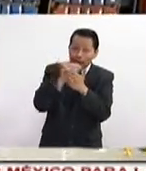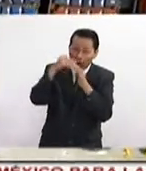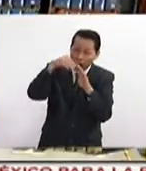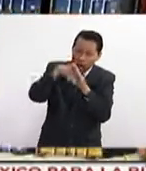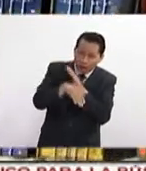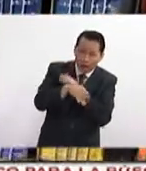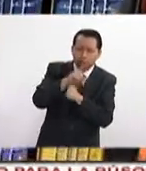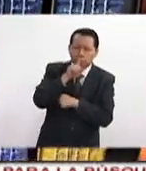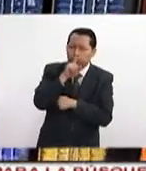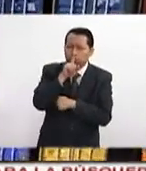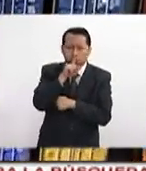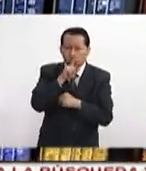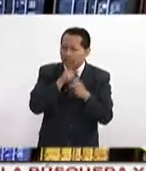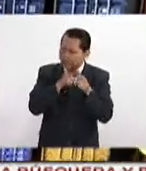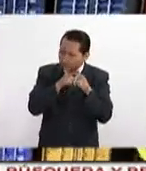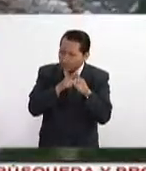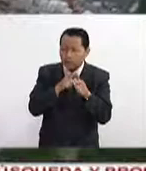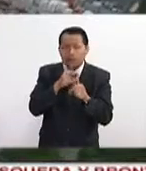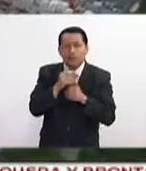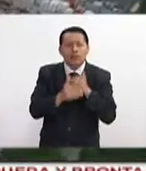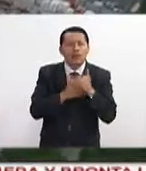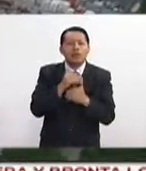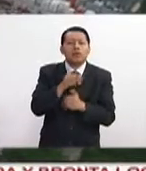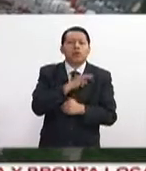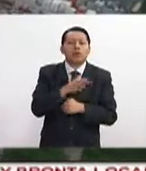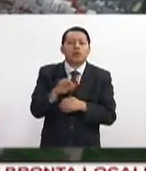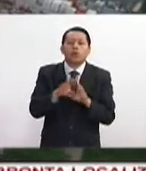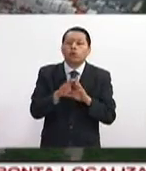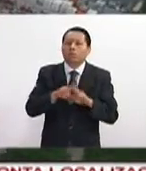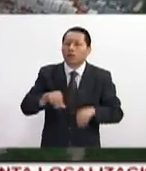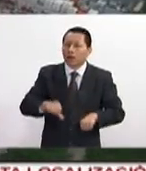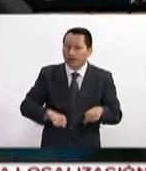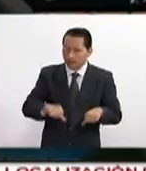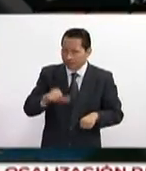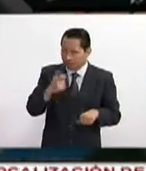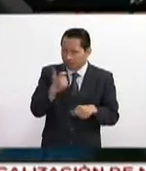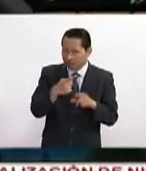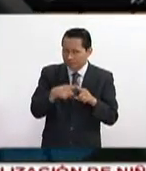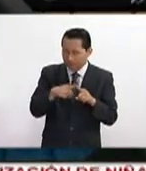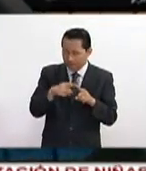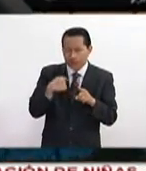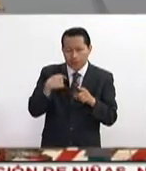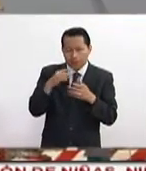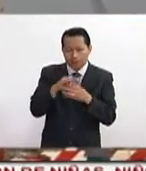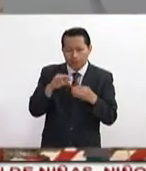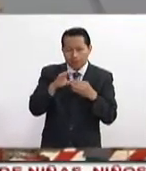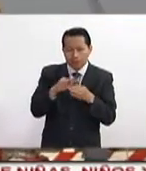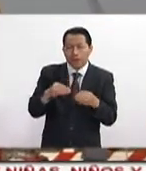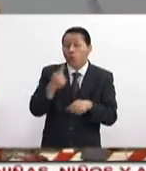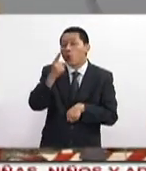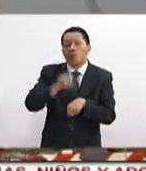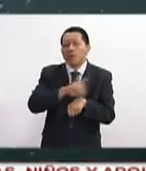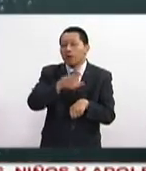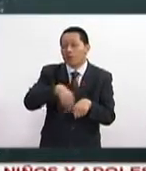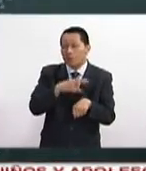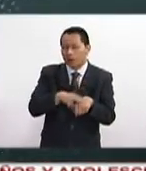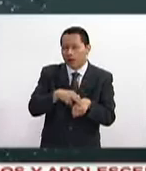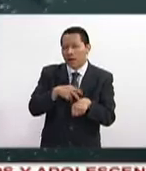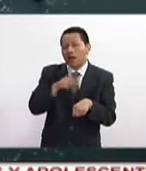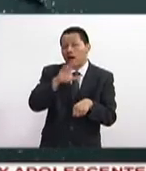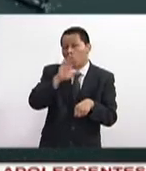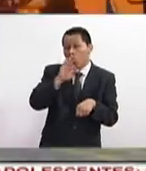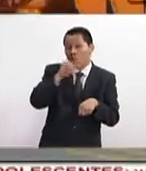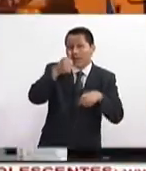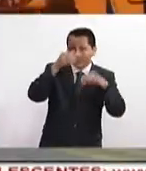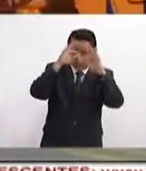debe ser muy alentador para el sector y para el país como una fuente de actividad económica. Le doy un dato. En un día común, entre las 46 aduanas